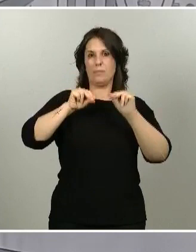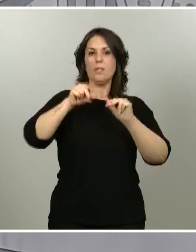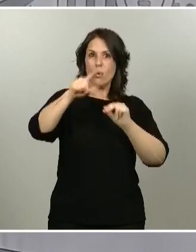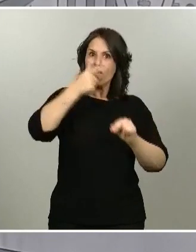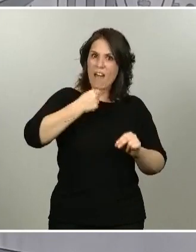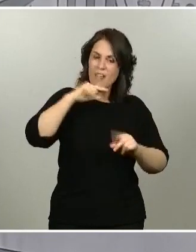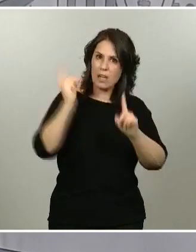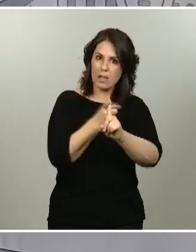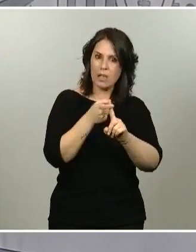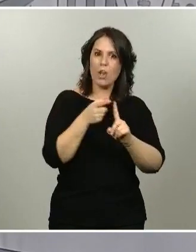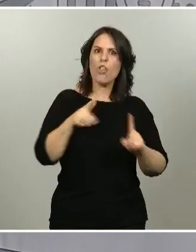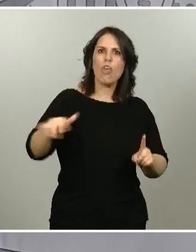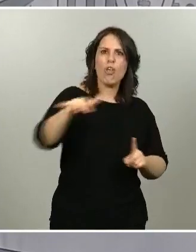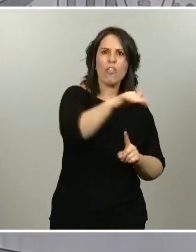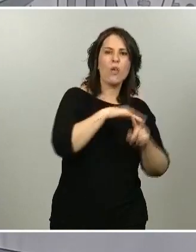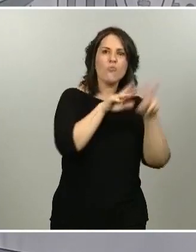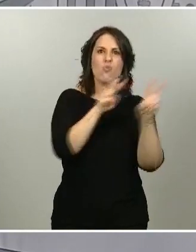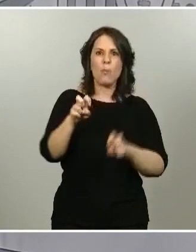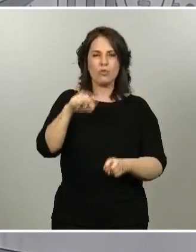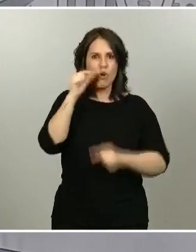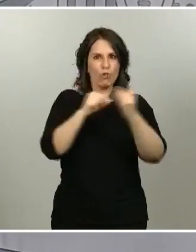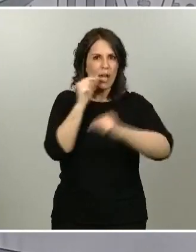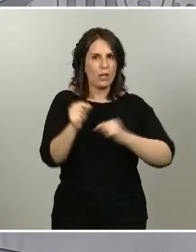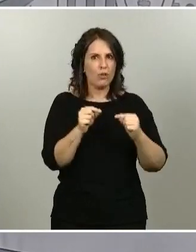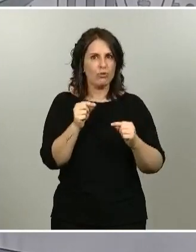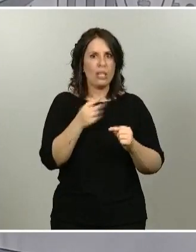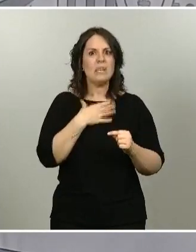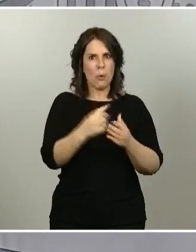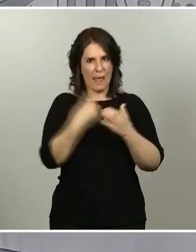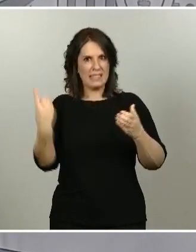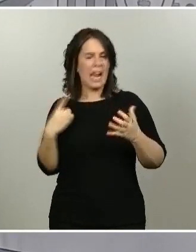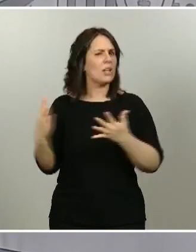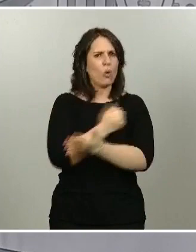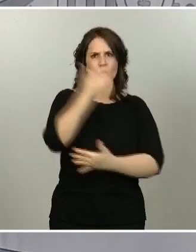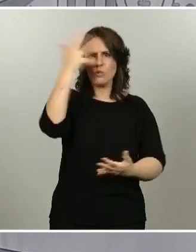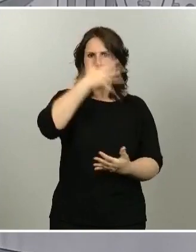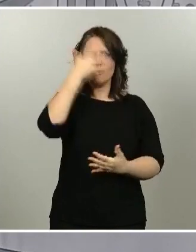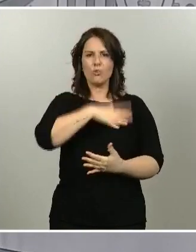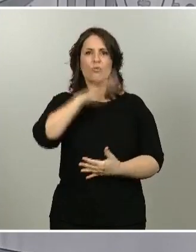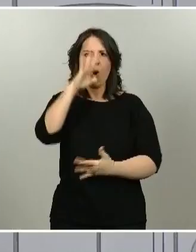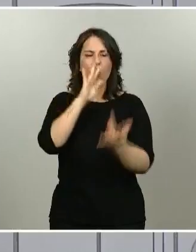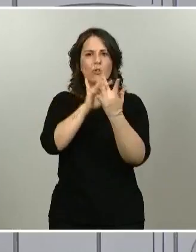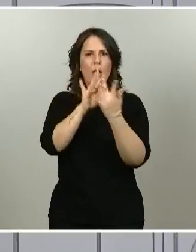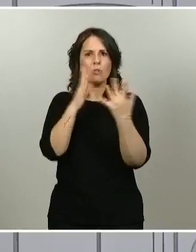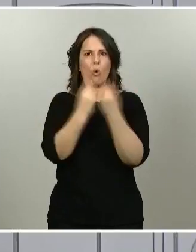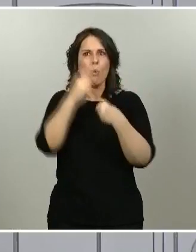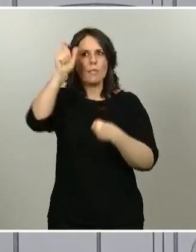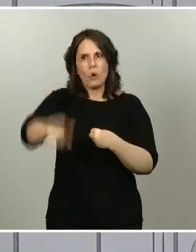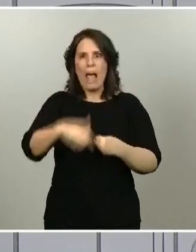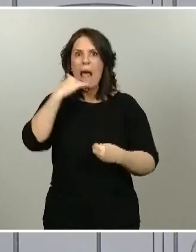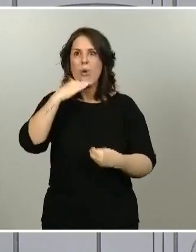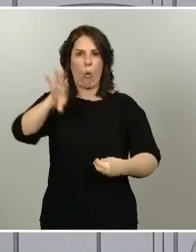se producen los nuevos contagios? ¿Se están pudiendo aislar a todos los casos sospechosos por haber tenido contacto con algún contagiado?